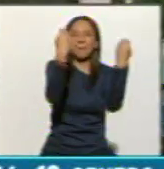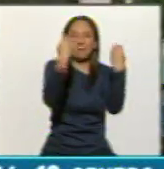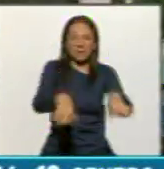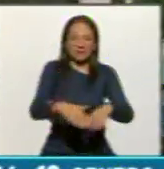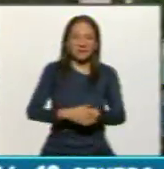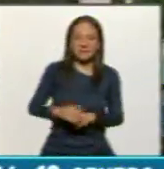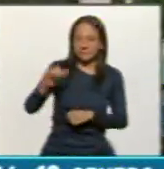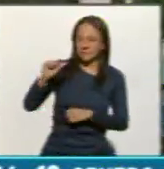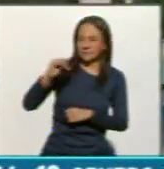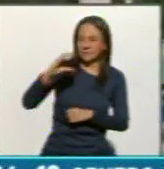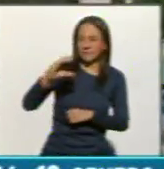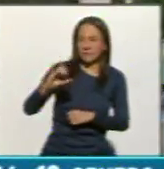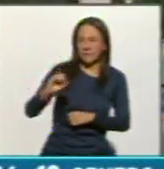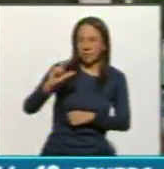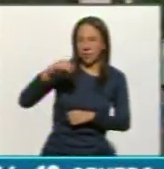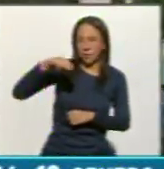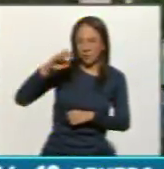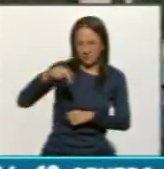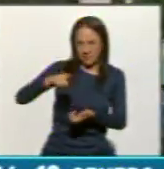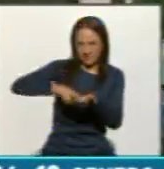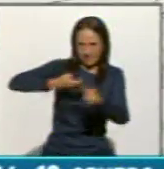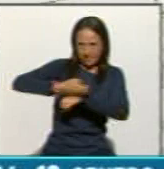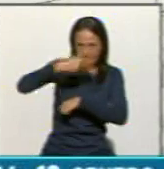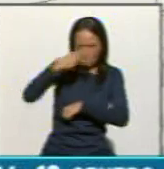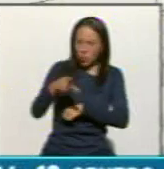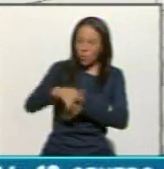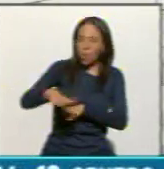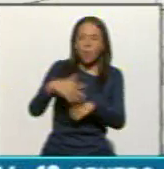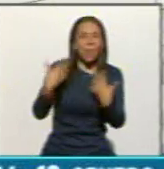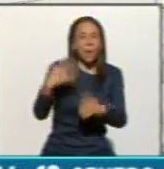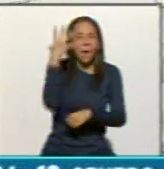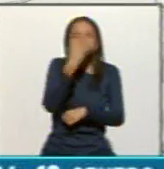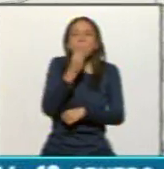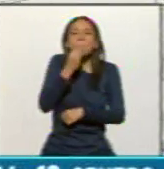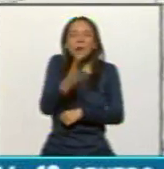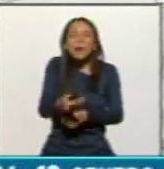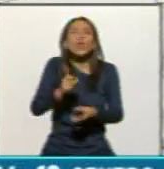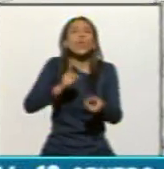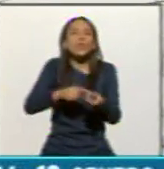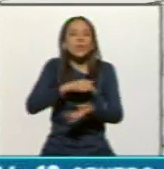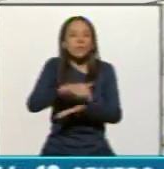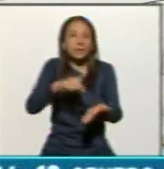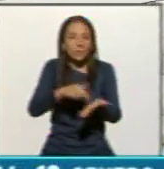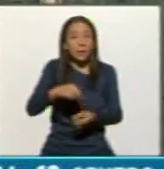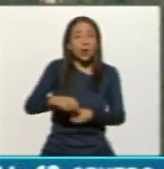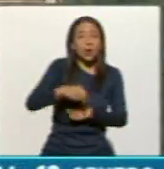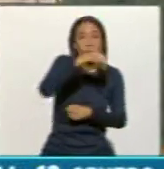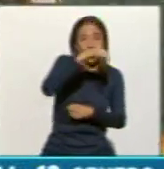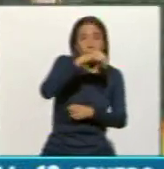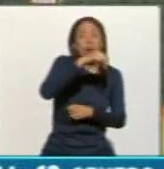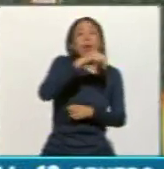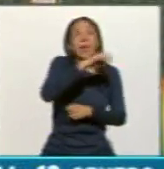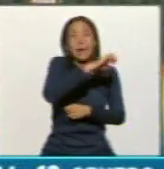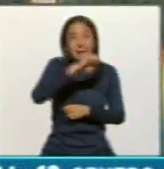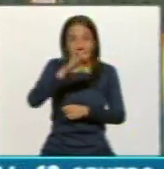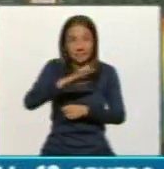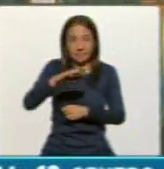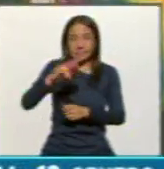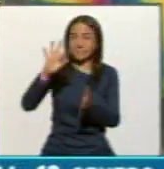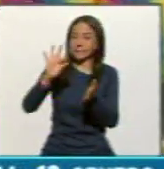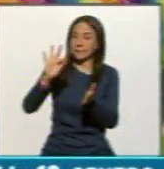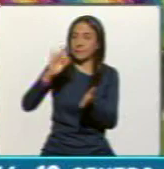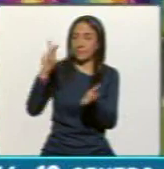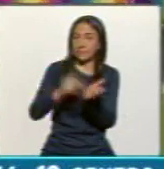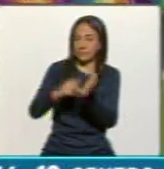A Colman, pueblo mexiquense con encanto, ubicado a 40 kilómetros al noreste de la Ciudad de México, se le considera la cuna de